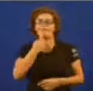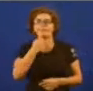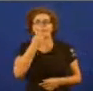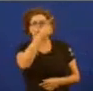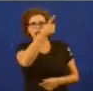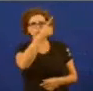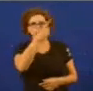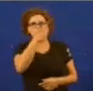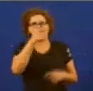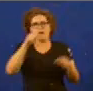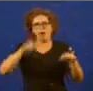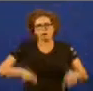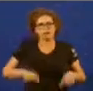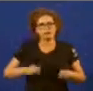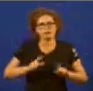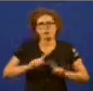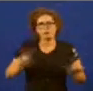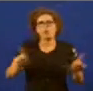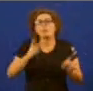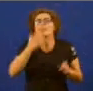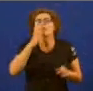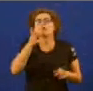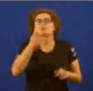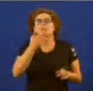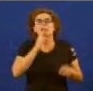das galegas non é ter